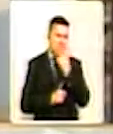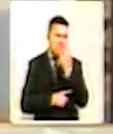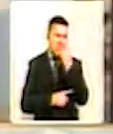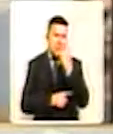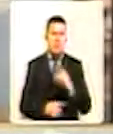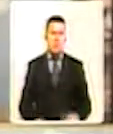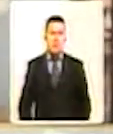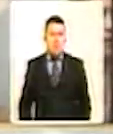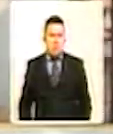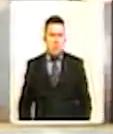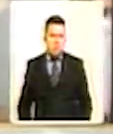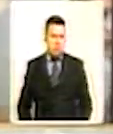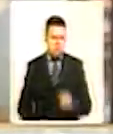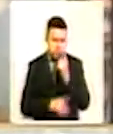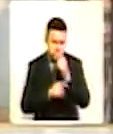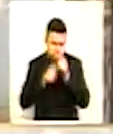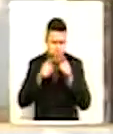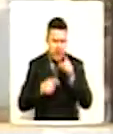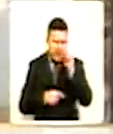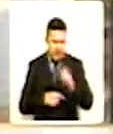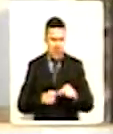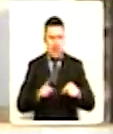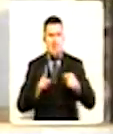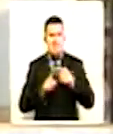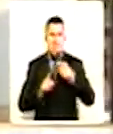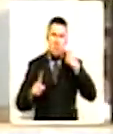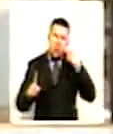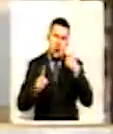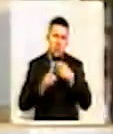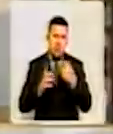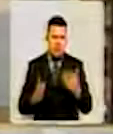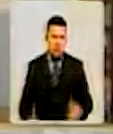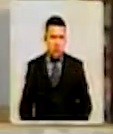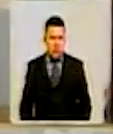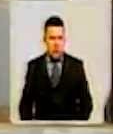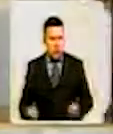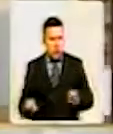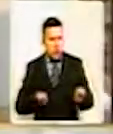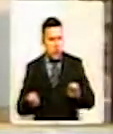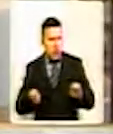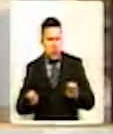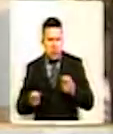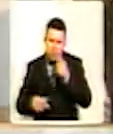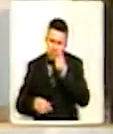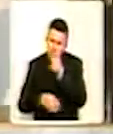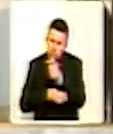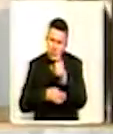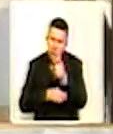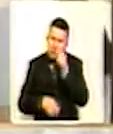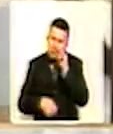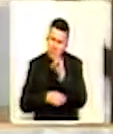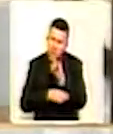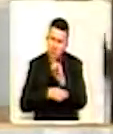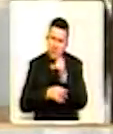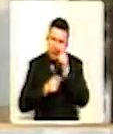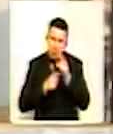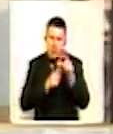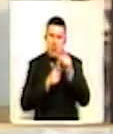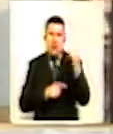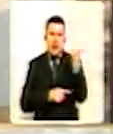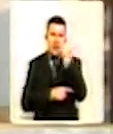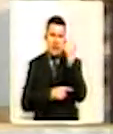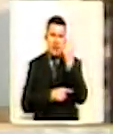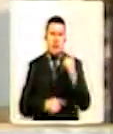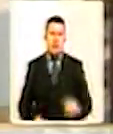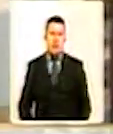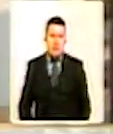mala política. Y las políticas públicas deben ser el primer objetivo del control, el monitoreo y la vigilancia de la Procuraduría